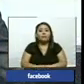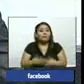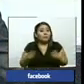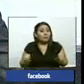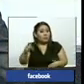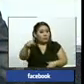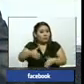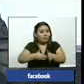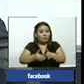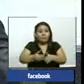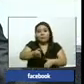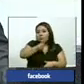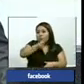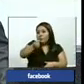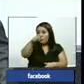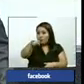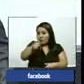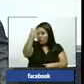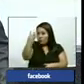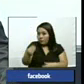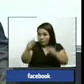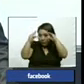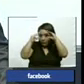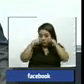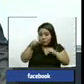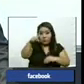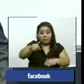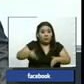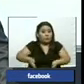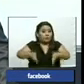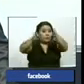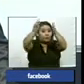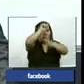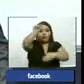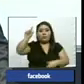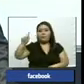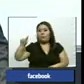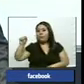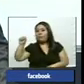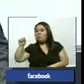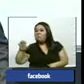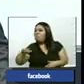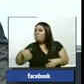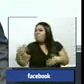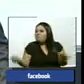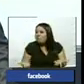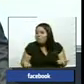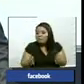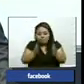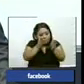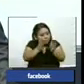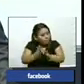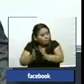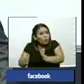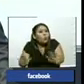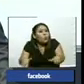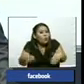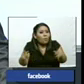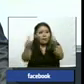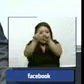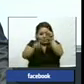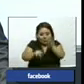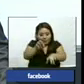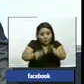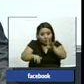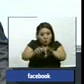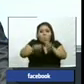Bien, vamos a comenzar con las noticias que tenemos para esta noche. El Tribunal Supremo Electoral estudia ya los posibles sistemas tecnológicos que se